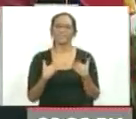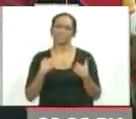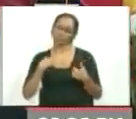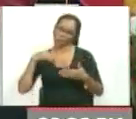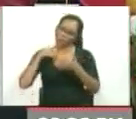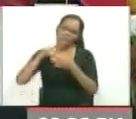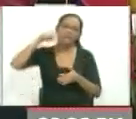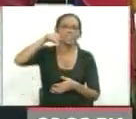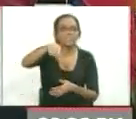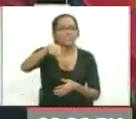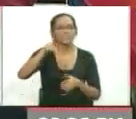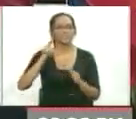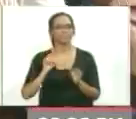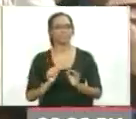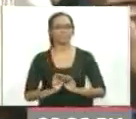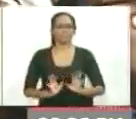contigo.